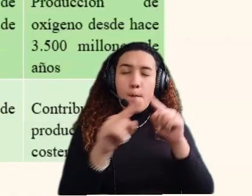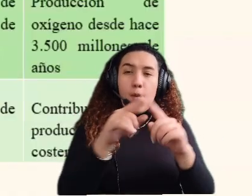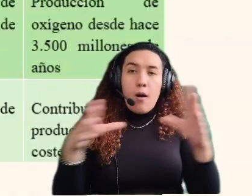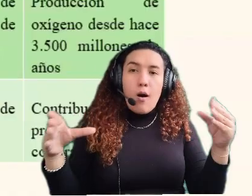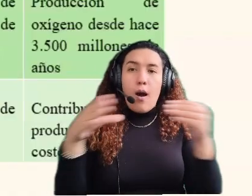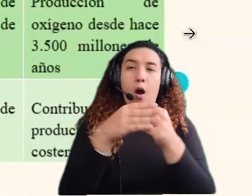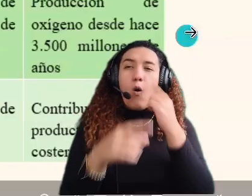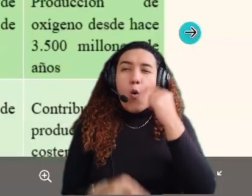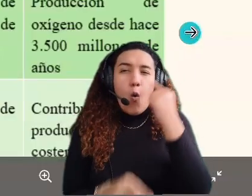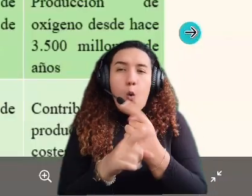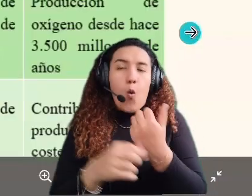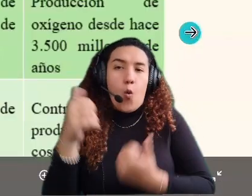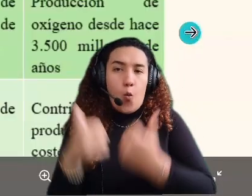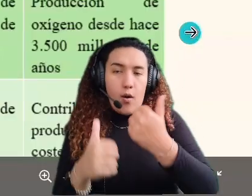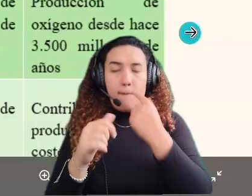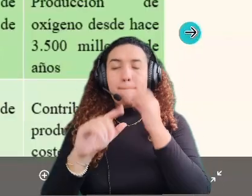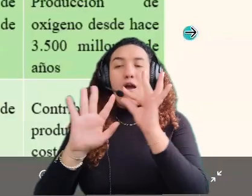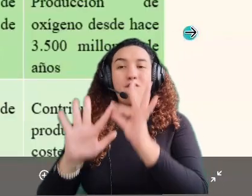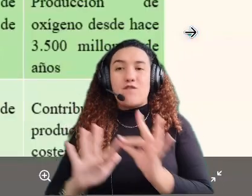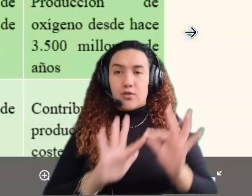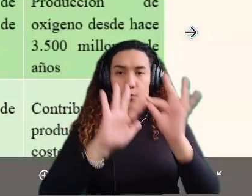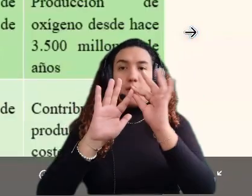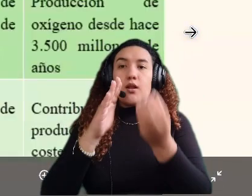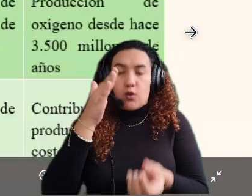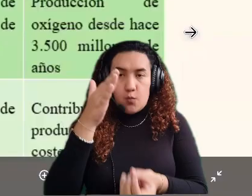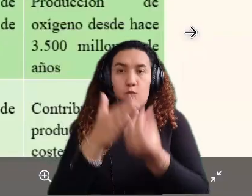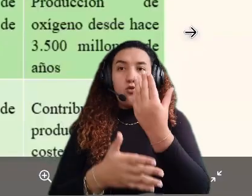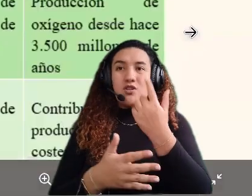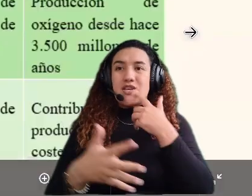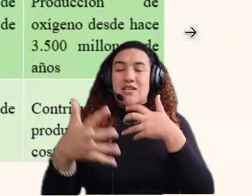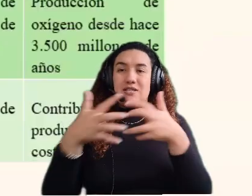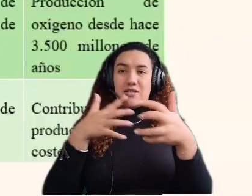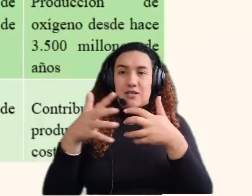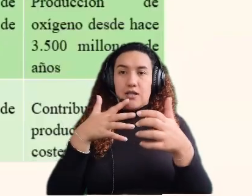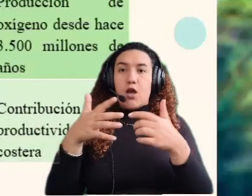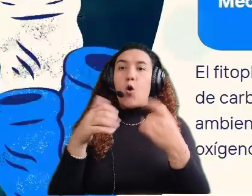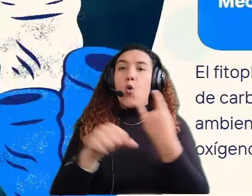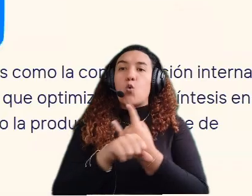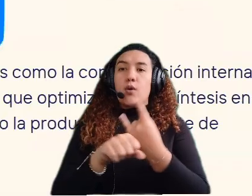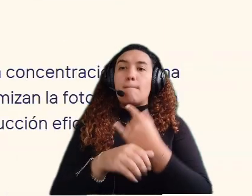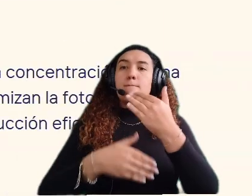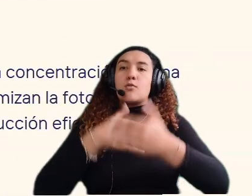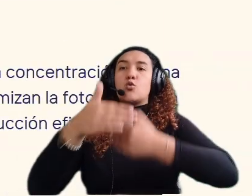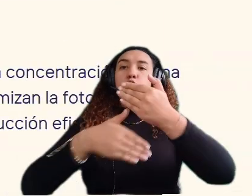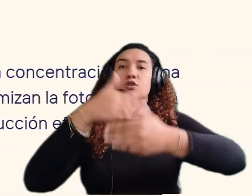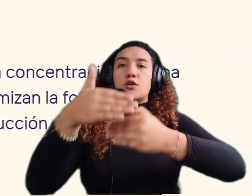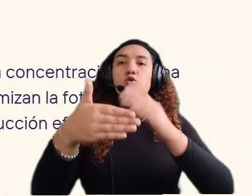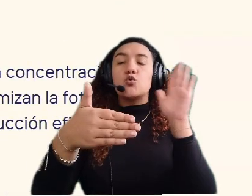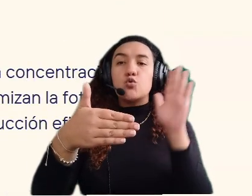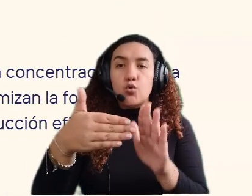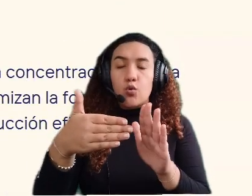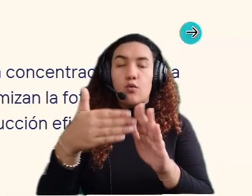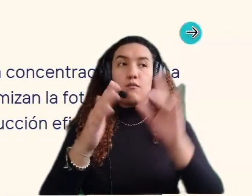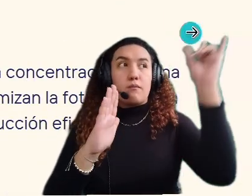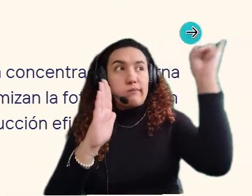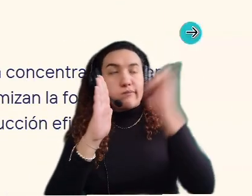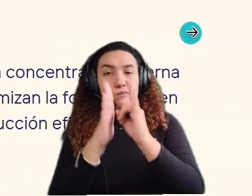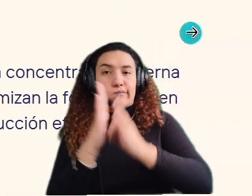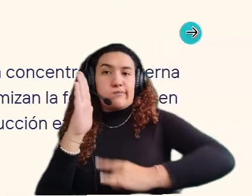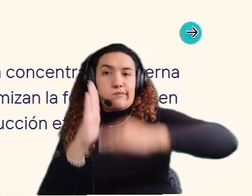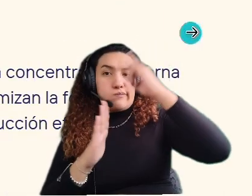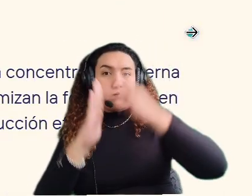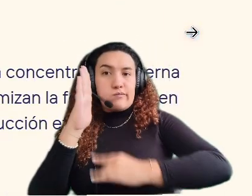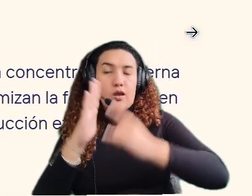adaptación, que sería su eficiencia, el fitoplancton ha desarrollado sistemas para optimizar el proceso fotosintético en